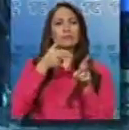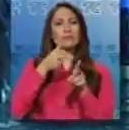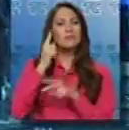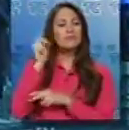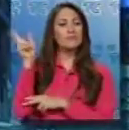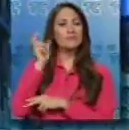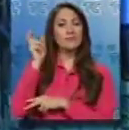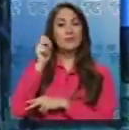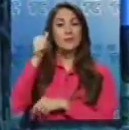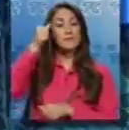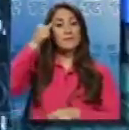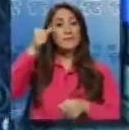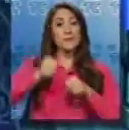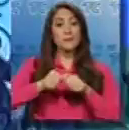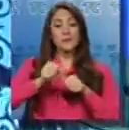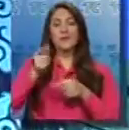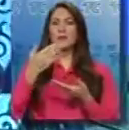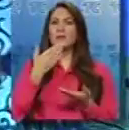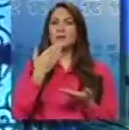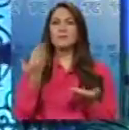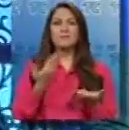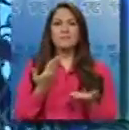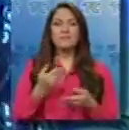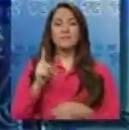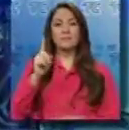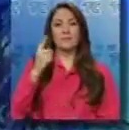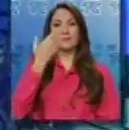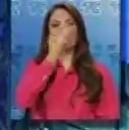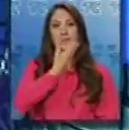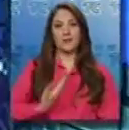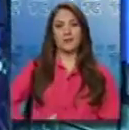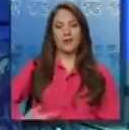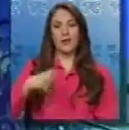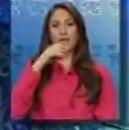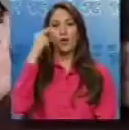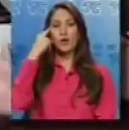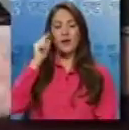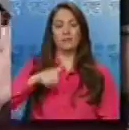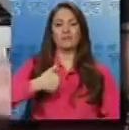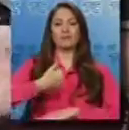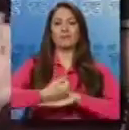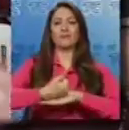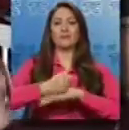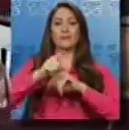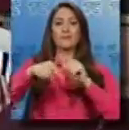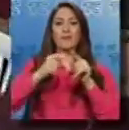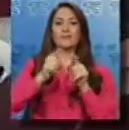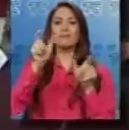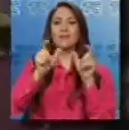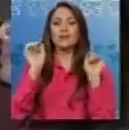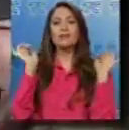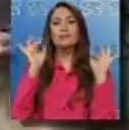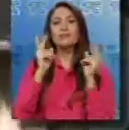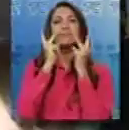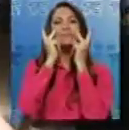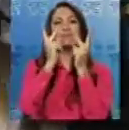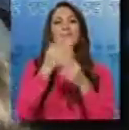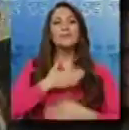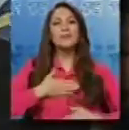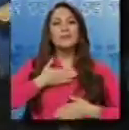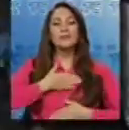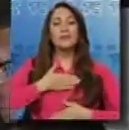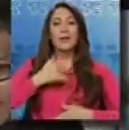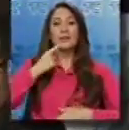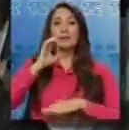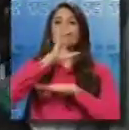De conmemoración de la gesta libertaria participó el presidente de la República, Rafael Correa, y cientos de ciudadanos. De pronto, el cielo